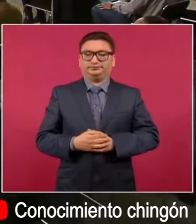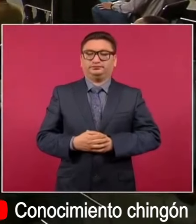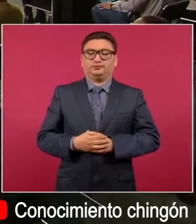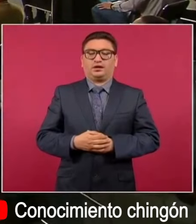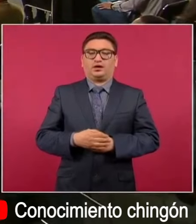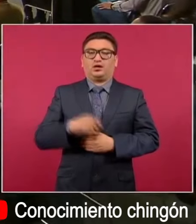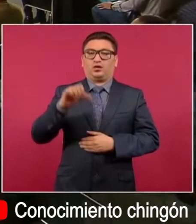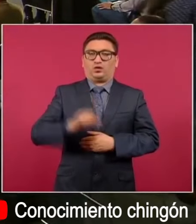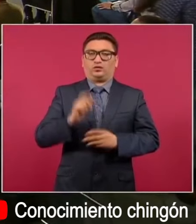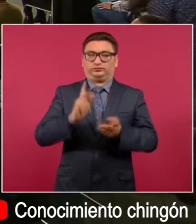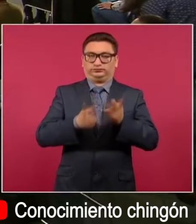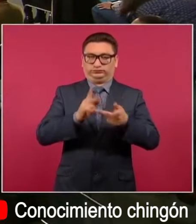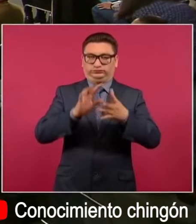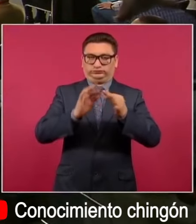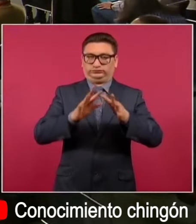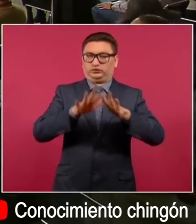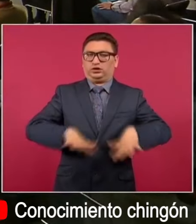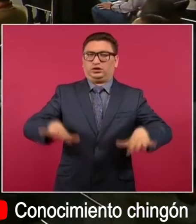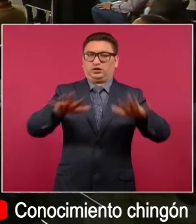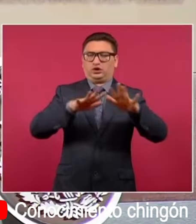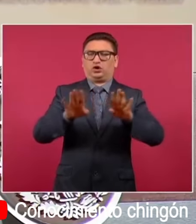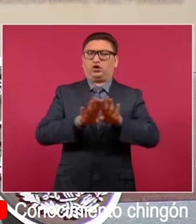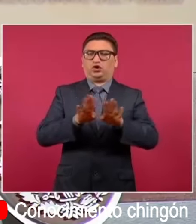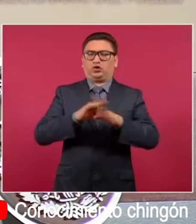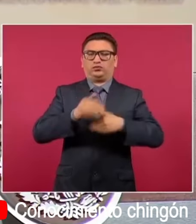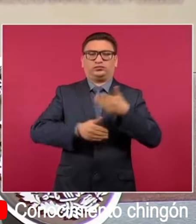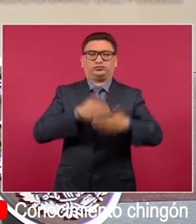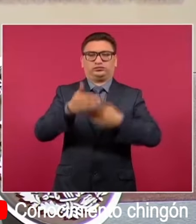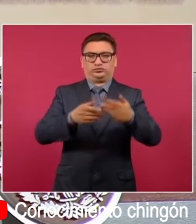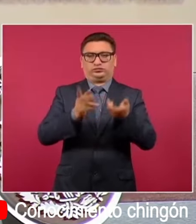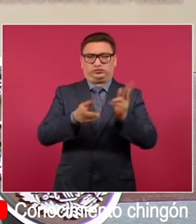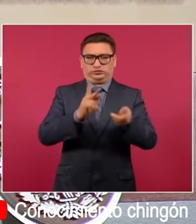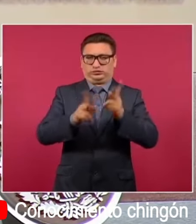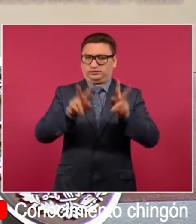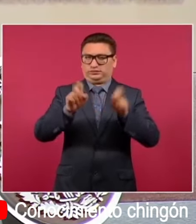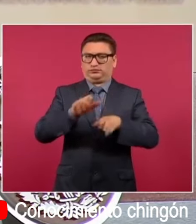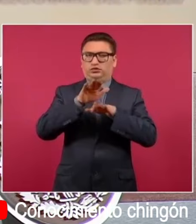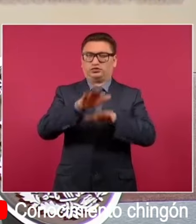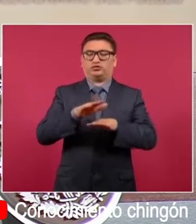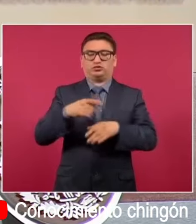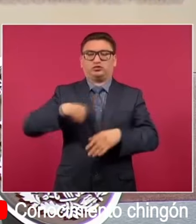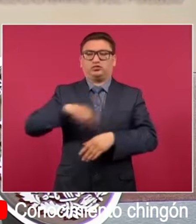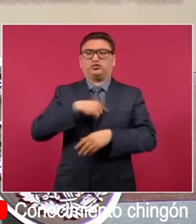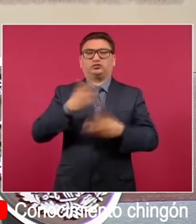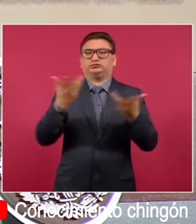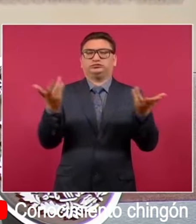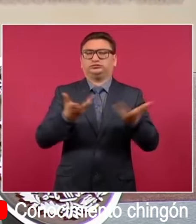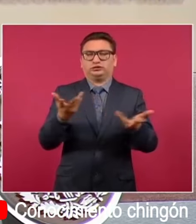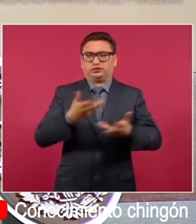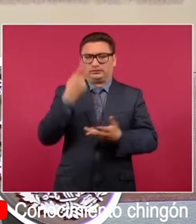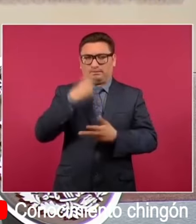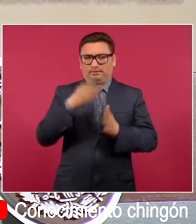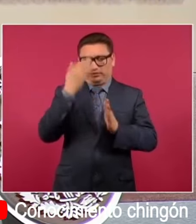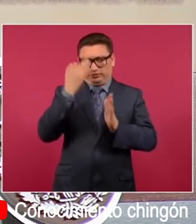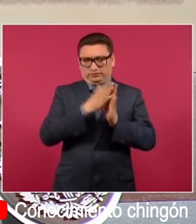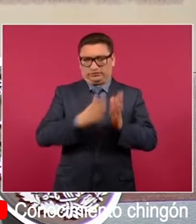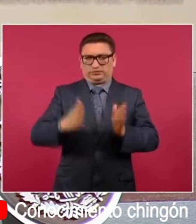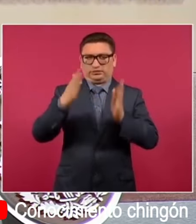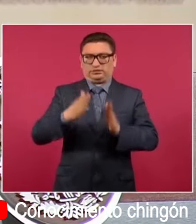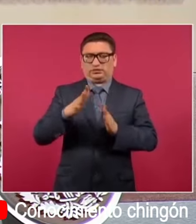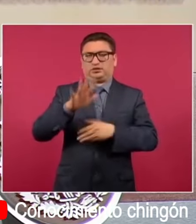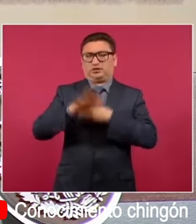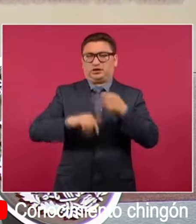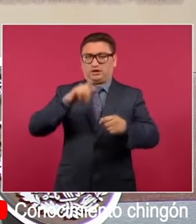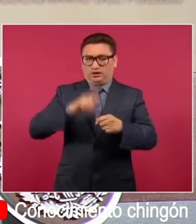Voy a hablar de los avances ambientales. Ahora me voy a dedicar a platicar un poco de lo que estamos haciendo en este tramo con áreas